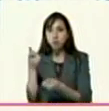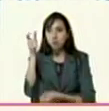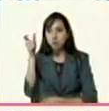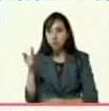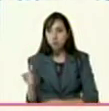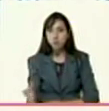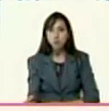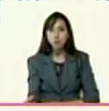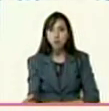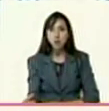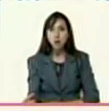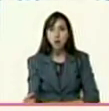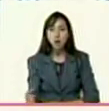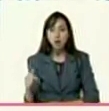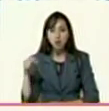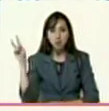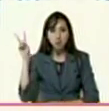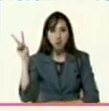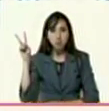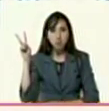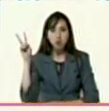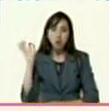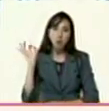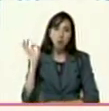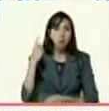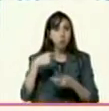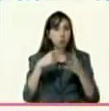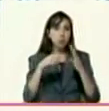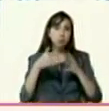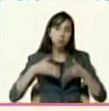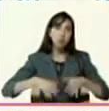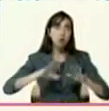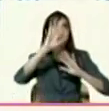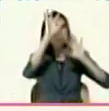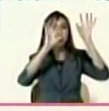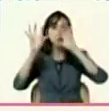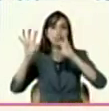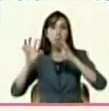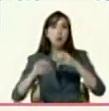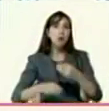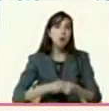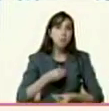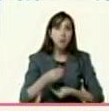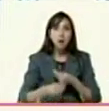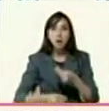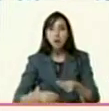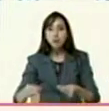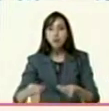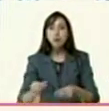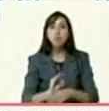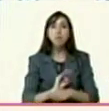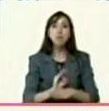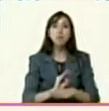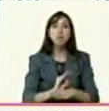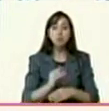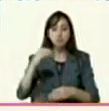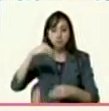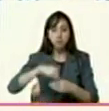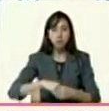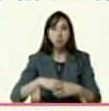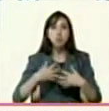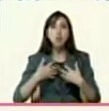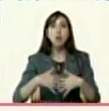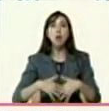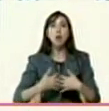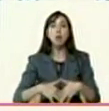venezolana o extranjera para el ejercicio de funciones gerenciales en la Compañía Petróleo de Venezuela sin